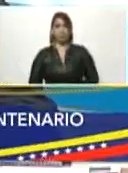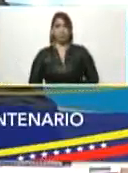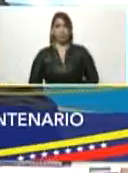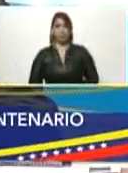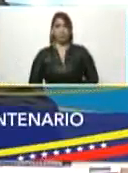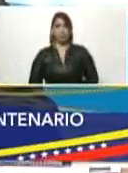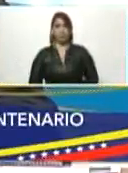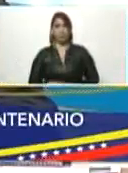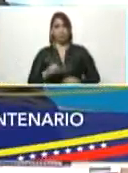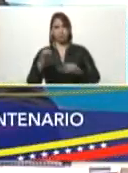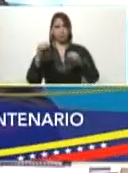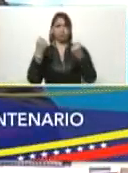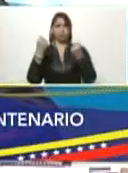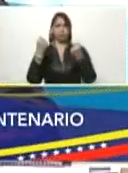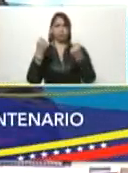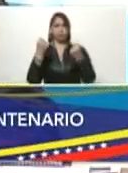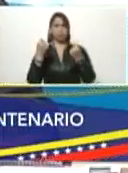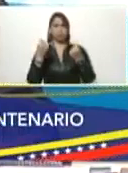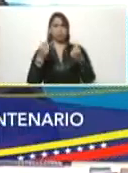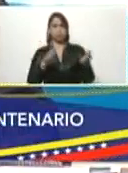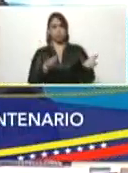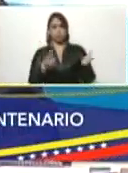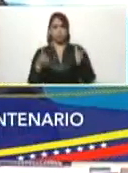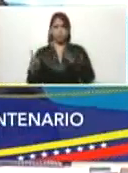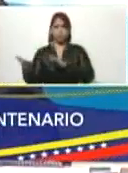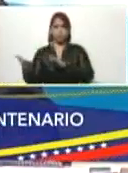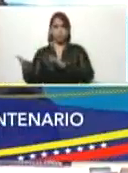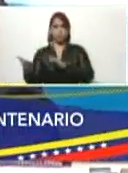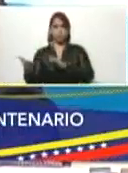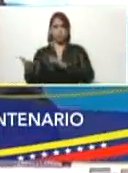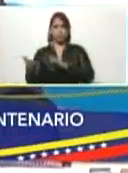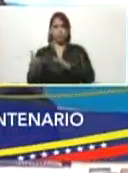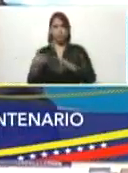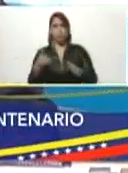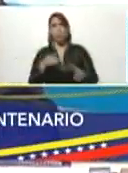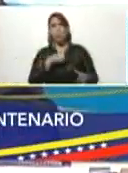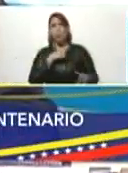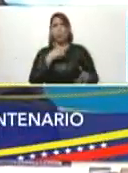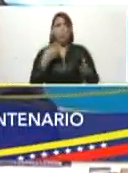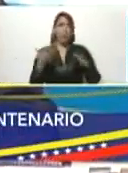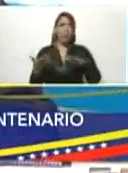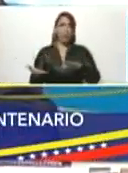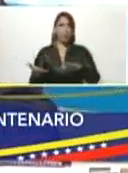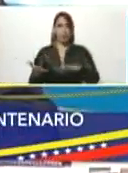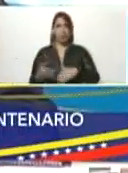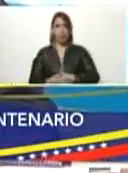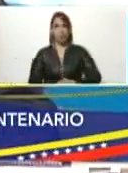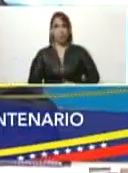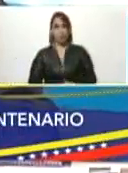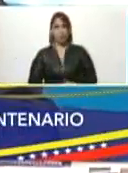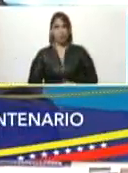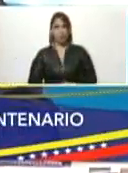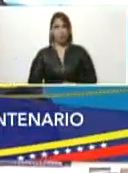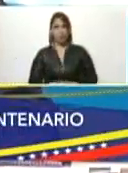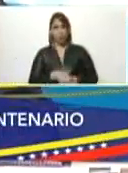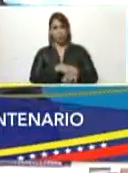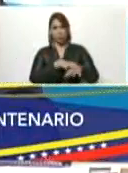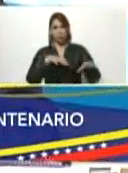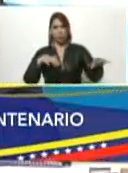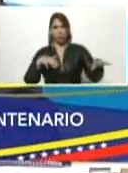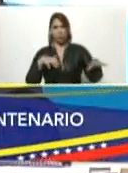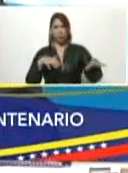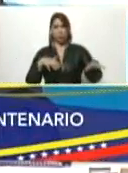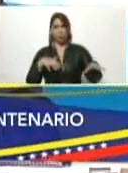niega los crímenes de genocidio, los crímenes masivos de lesa